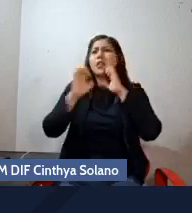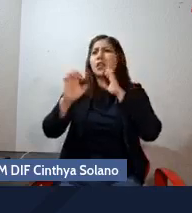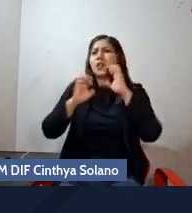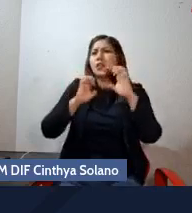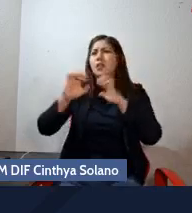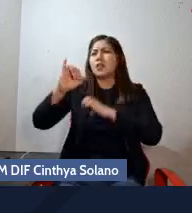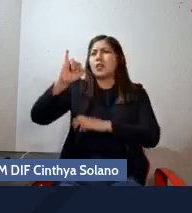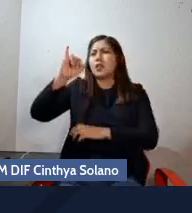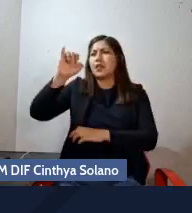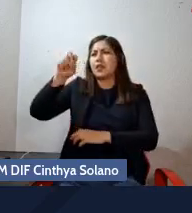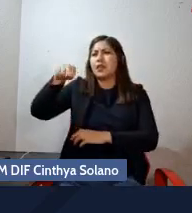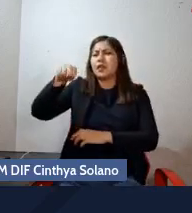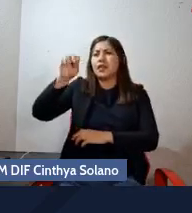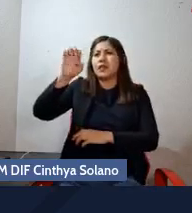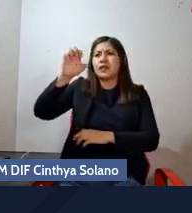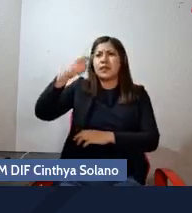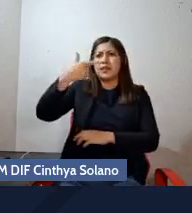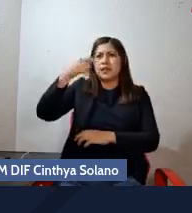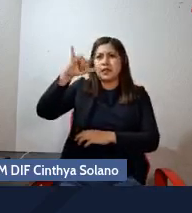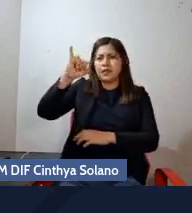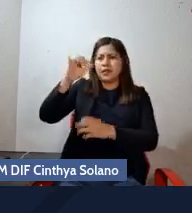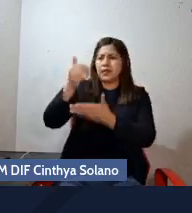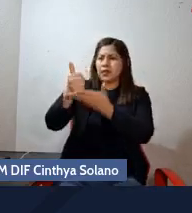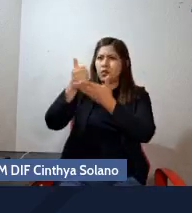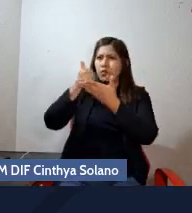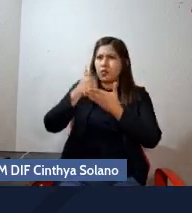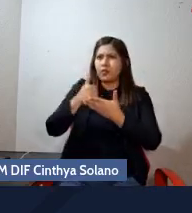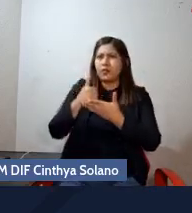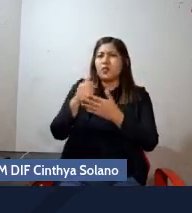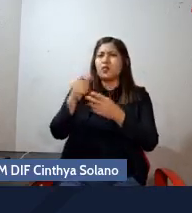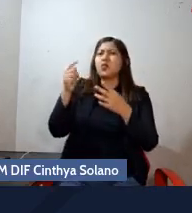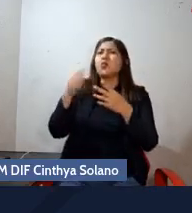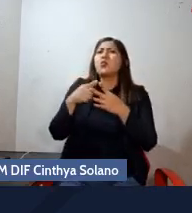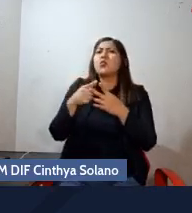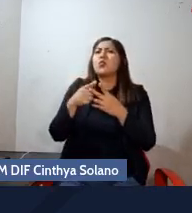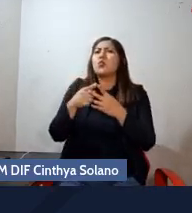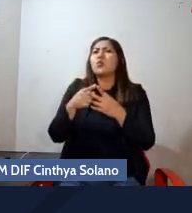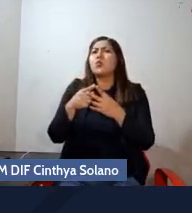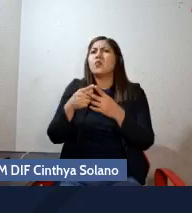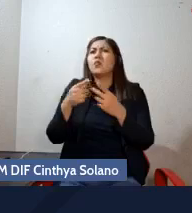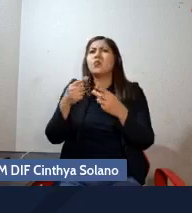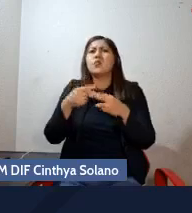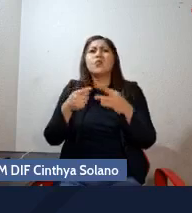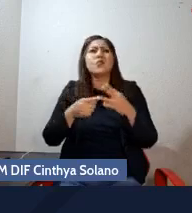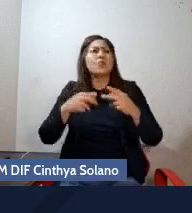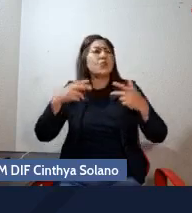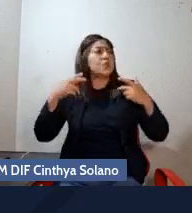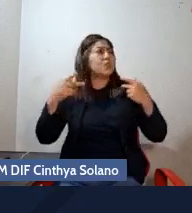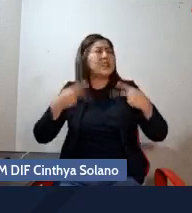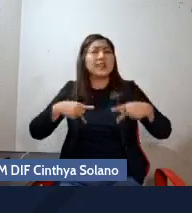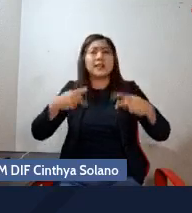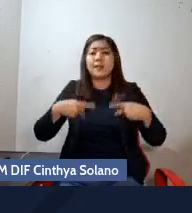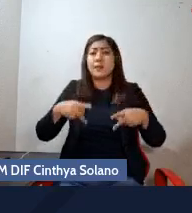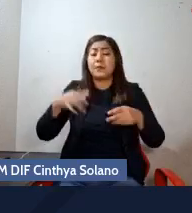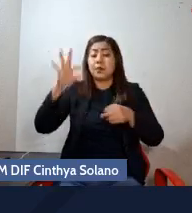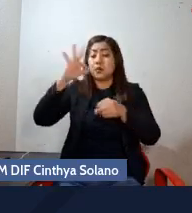3 razones primordiales por las cuales no votamos en el país. El